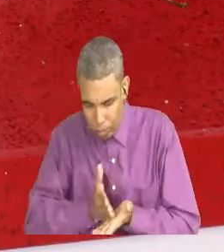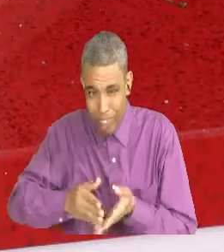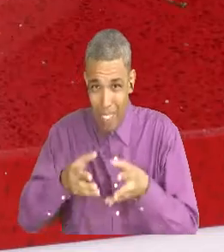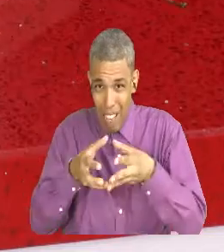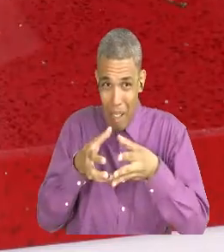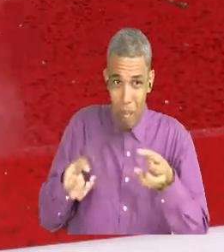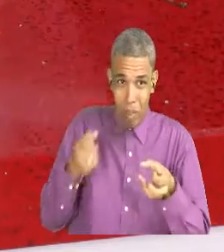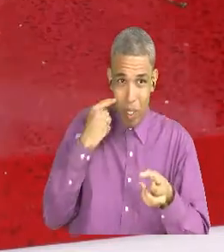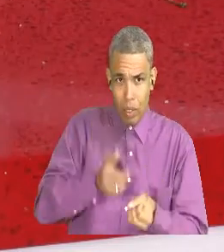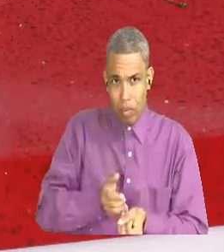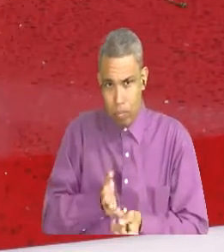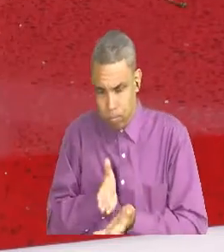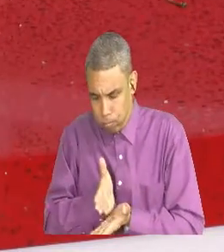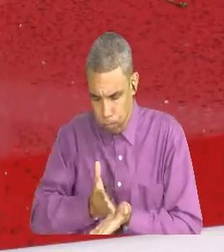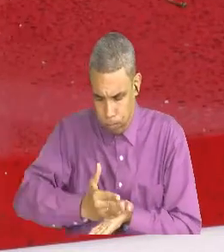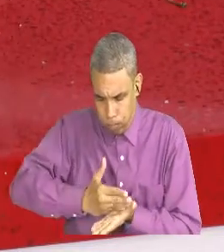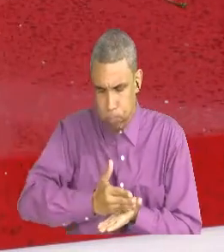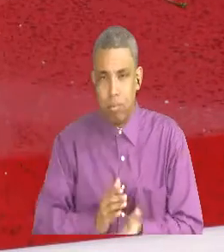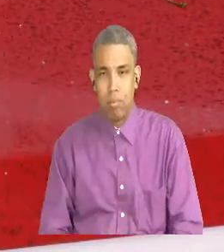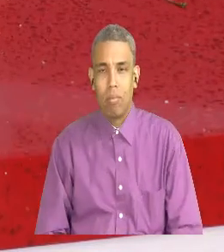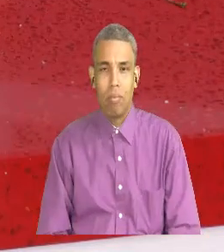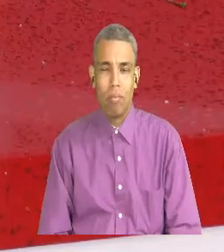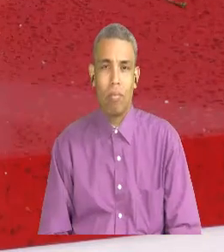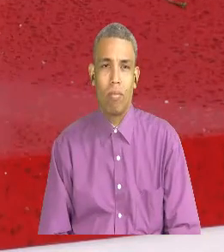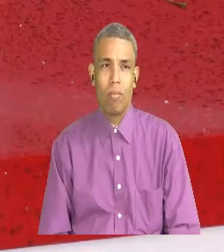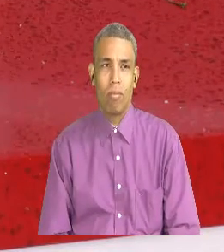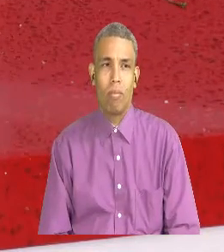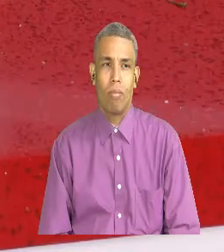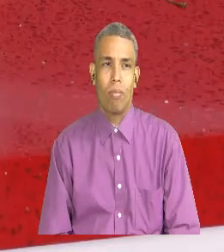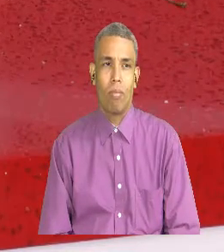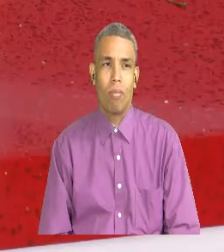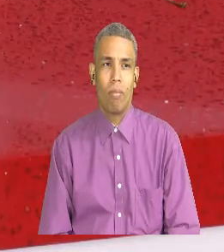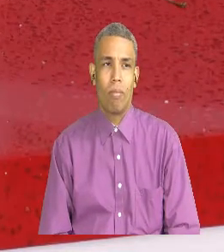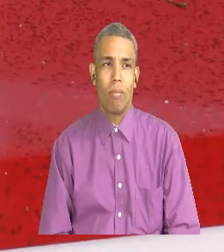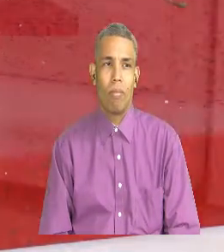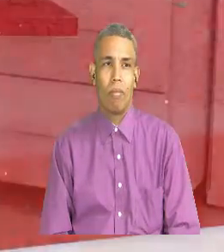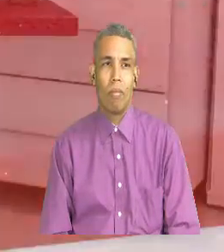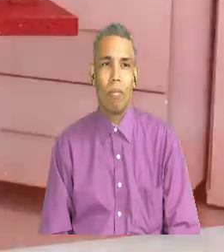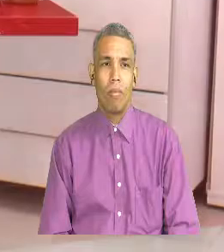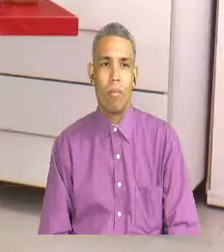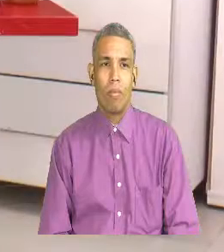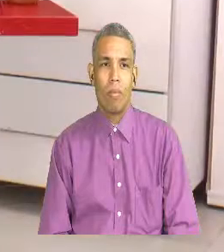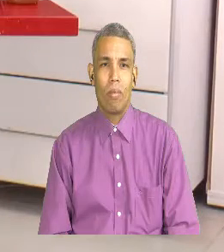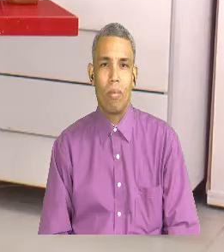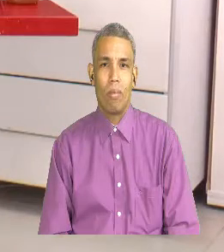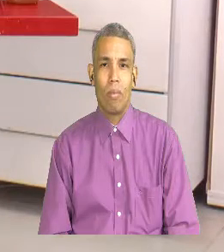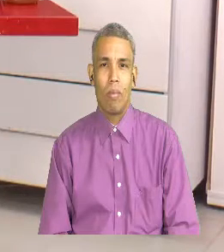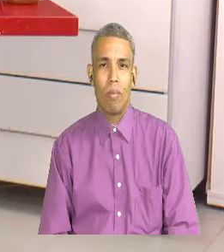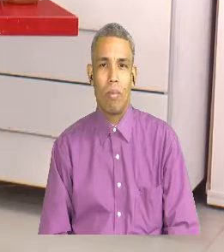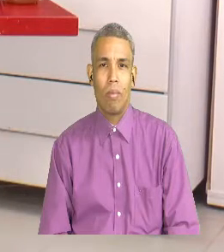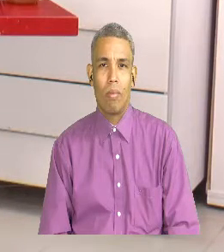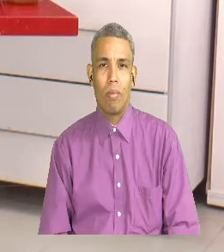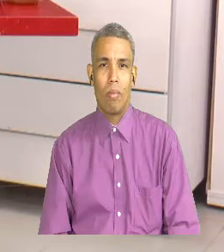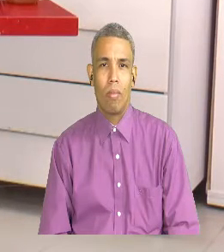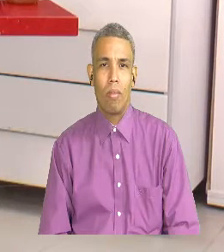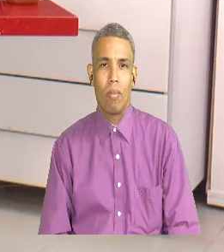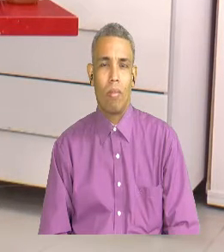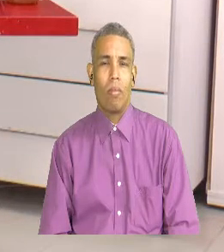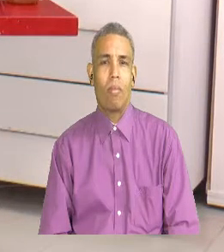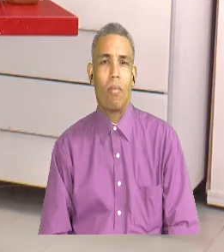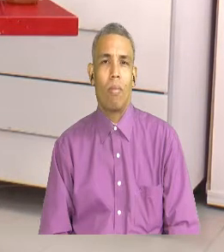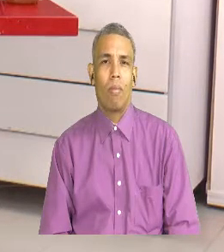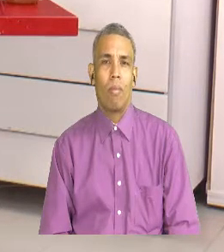dos champiñones. Y tres para mí. Los otros los vamos a partir en láminas. Ok, laminitas entonces. Para